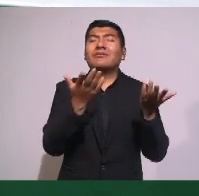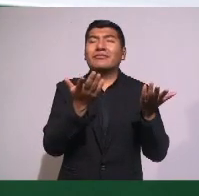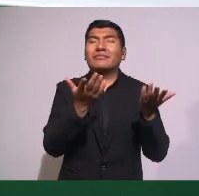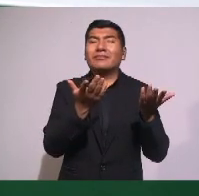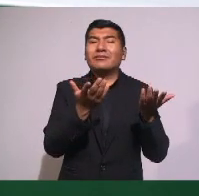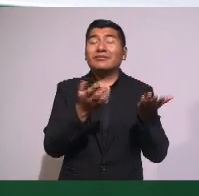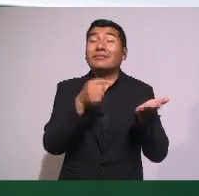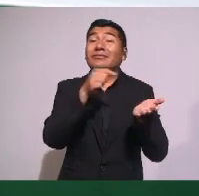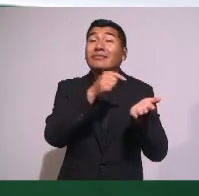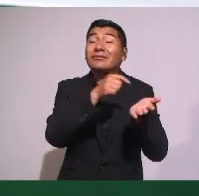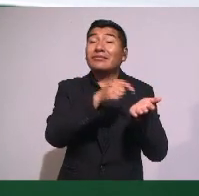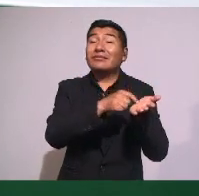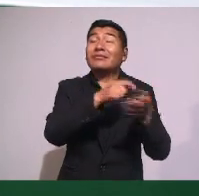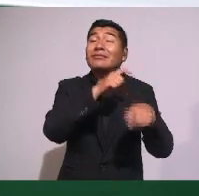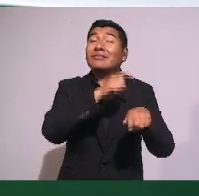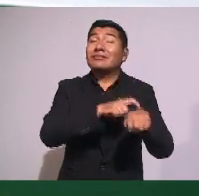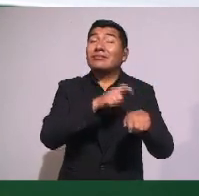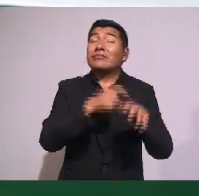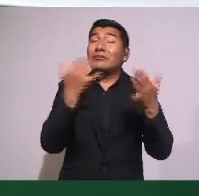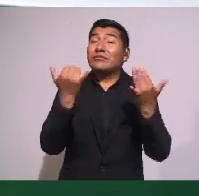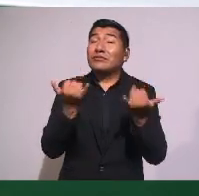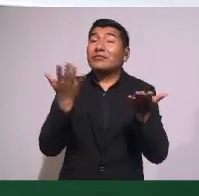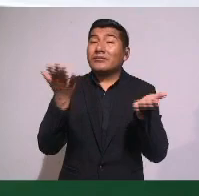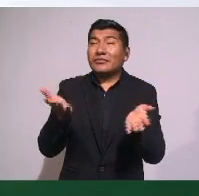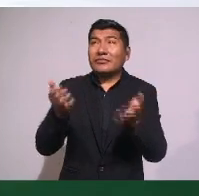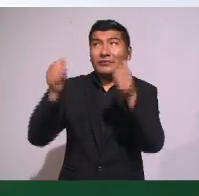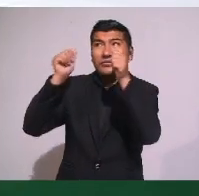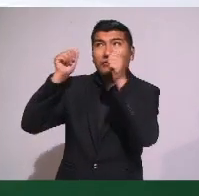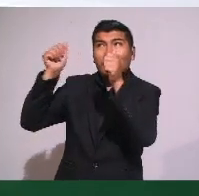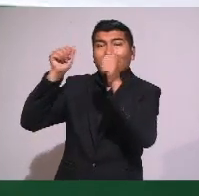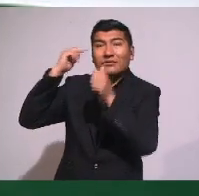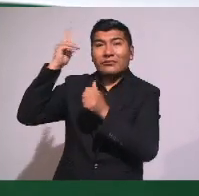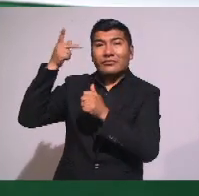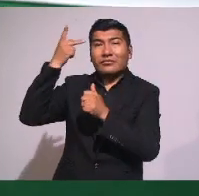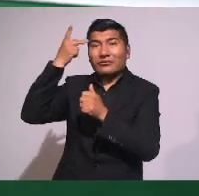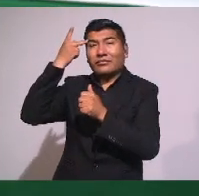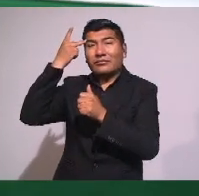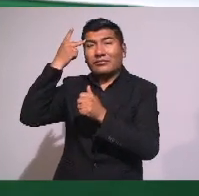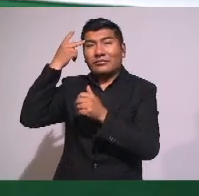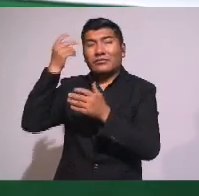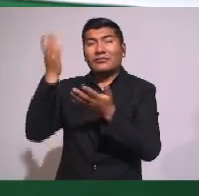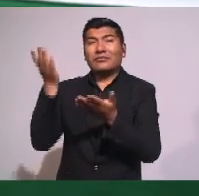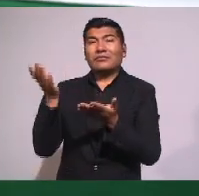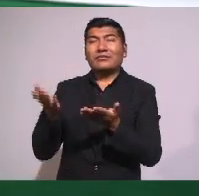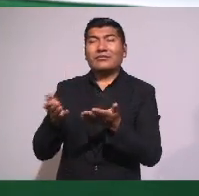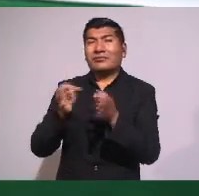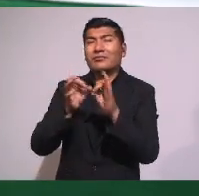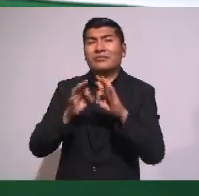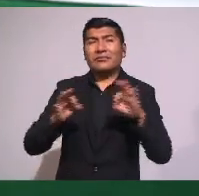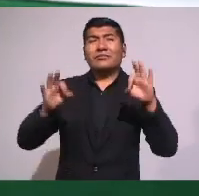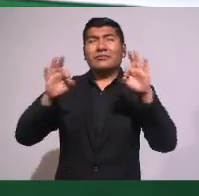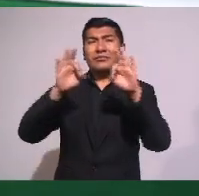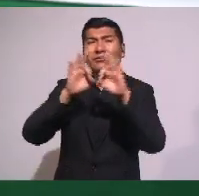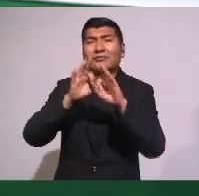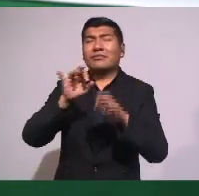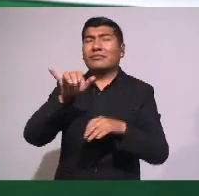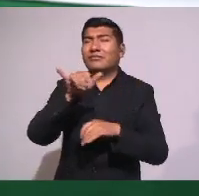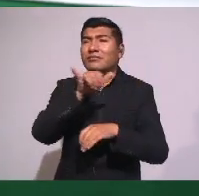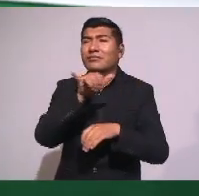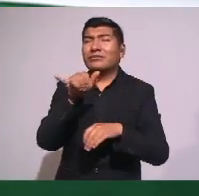Y en estos periodos como en el que nos encontramos de campaña electoral, es importante